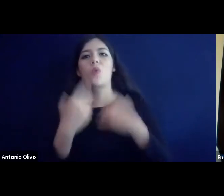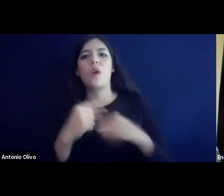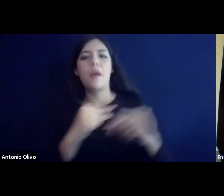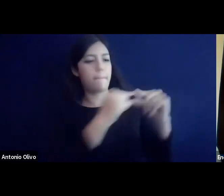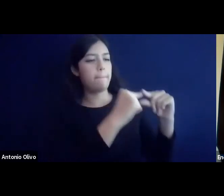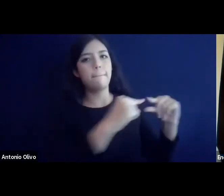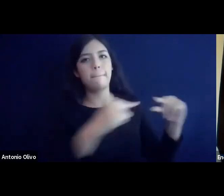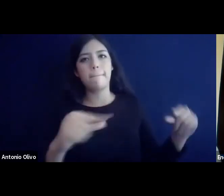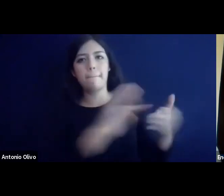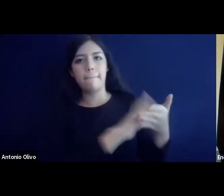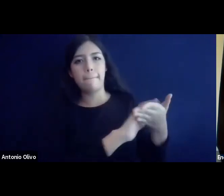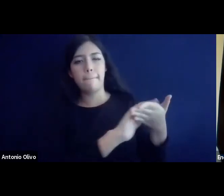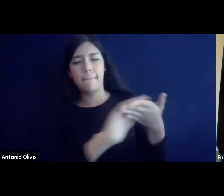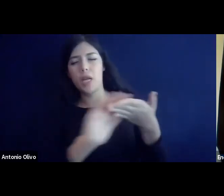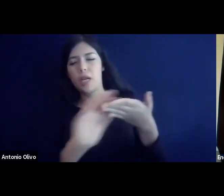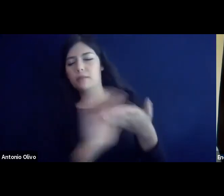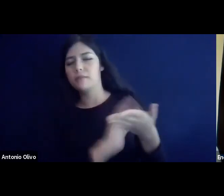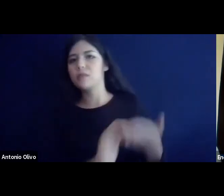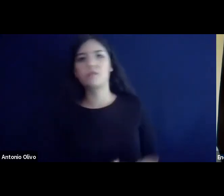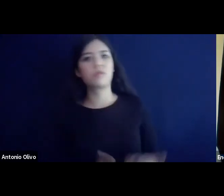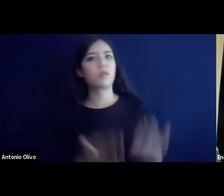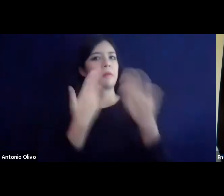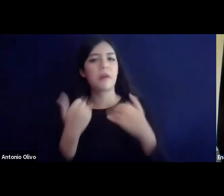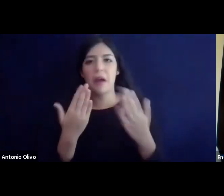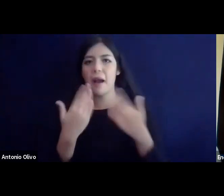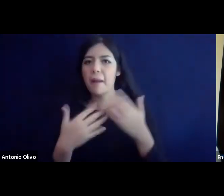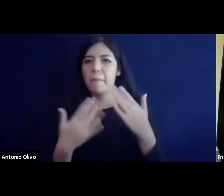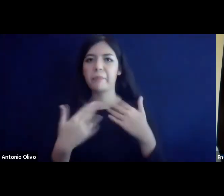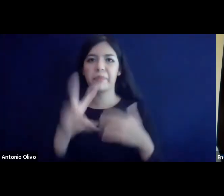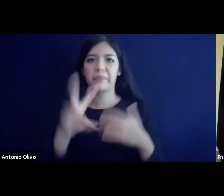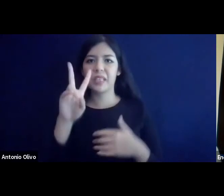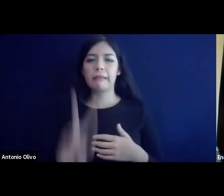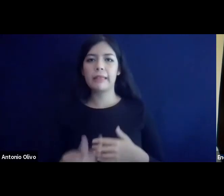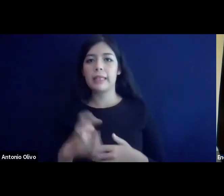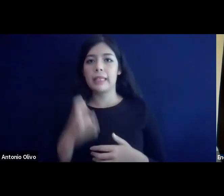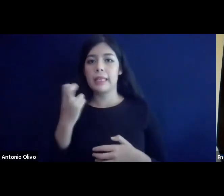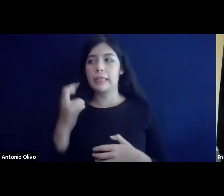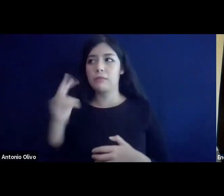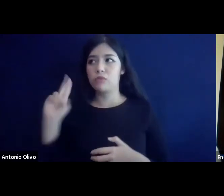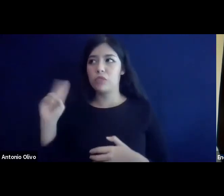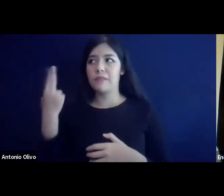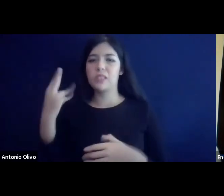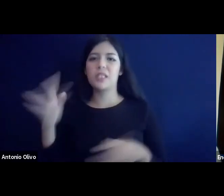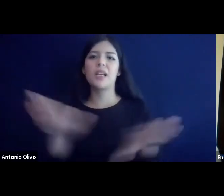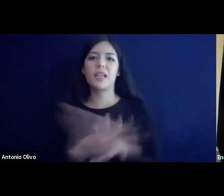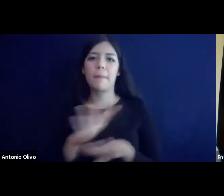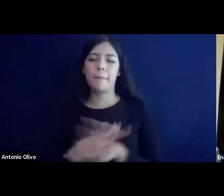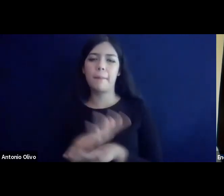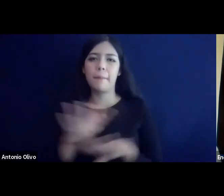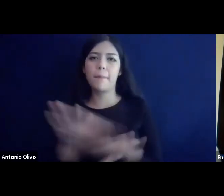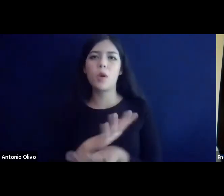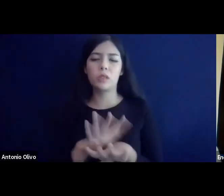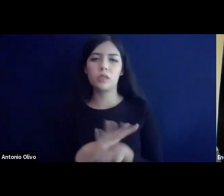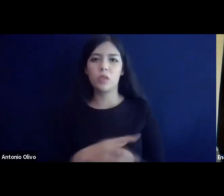Me venía a la UNIVA, hubo cambios muy fuertes en mi vida y me venía acá a la UNIVA a que